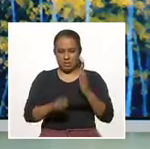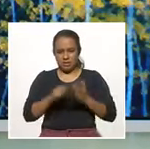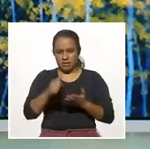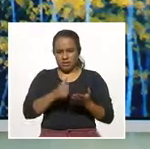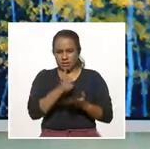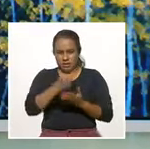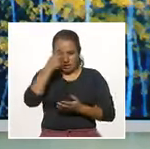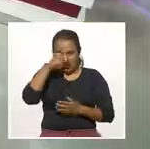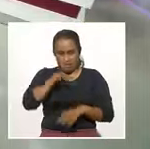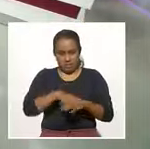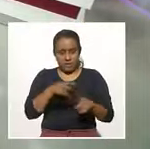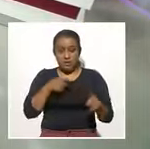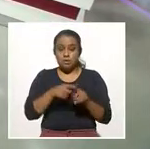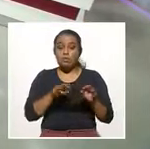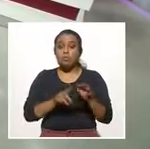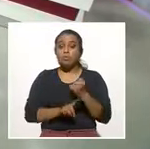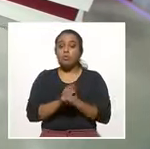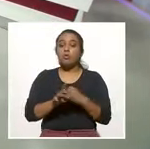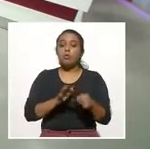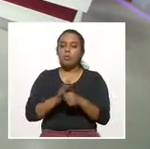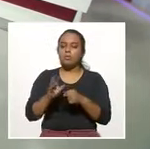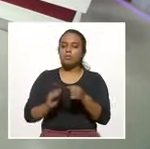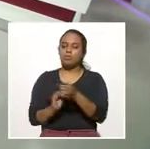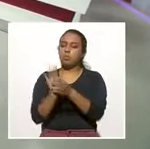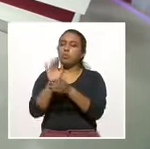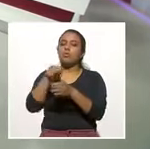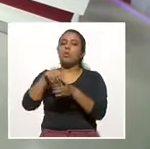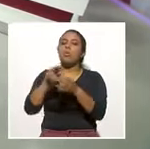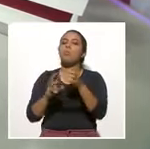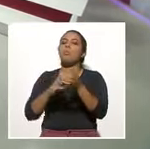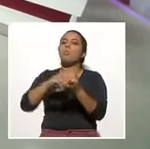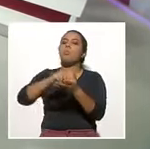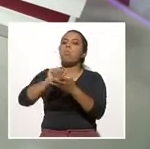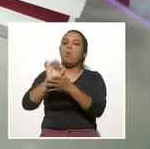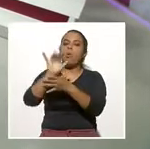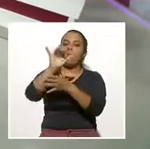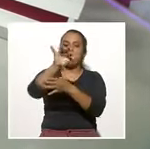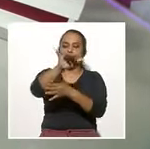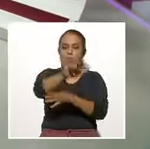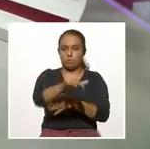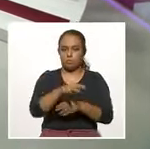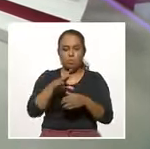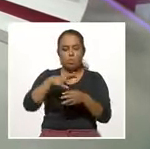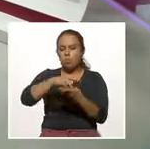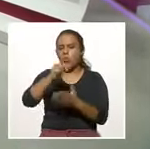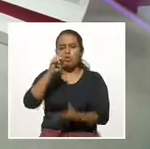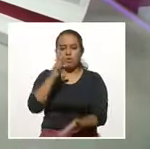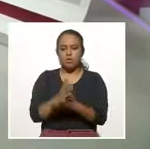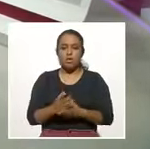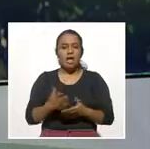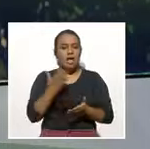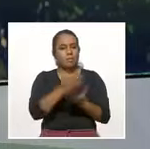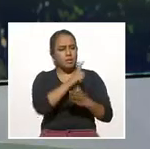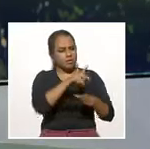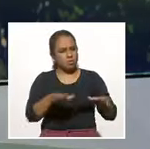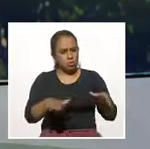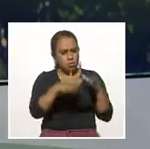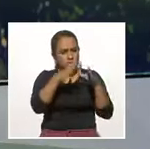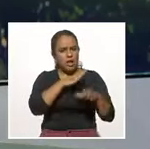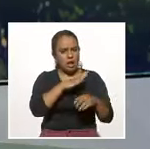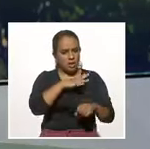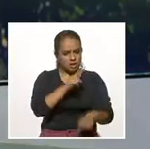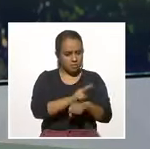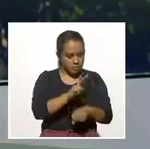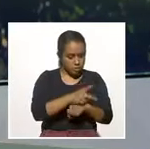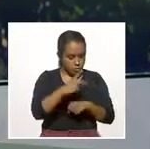México, esencialmente los problemas pueden ser ceniza. Ok, ¿no? Ceniza. Tal cual, nada más. Y el volcán además está muy bien vigilado. Ajá. Está muy bien